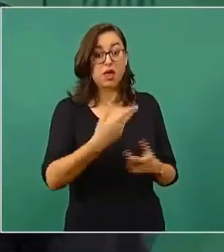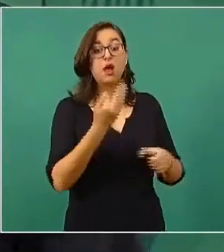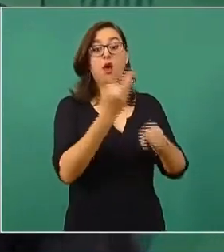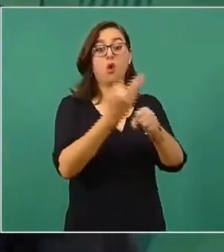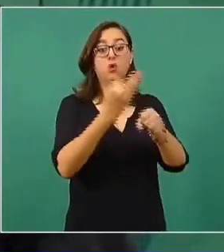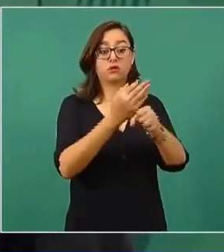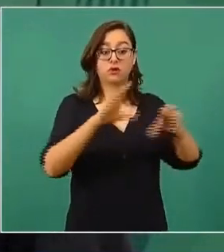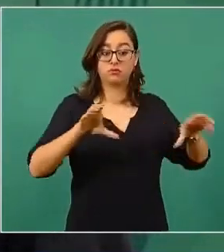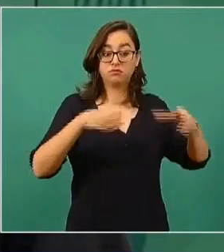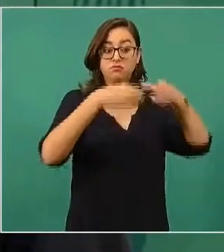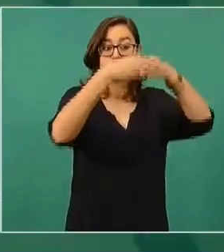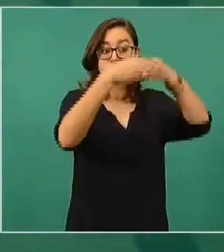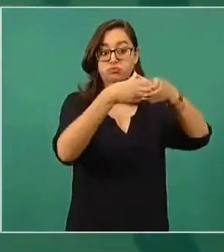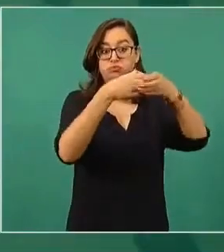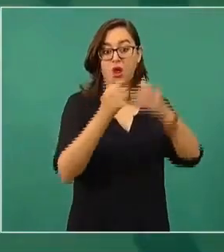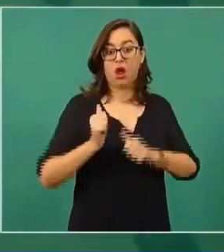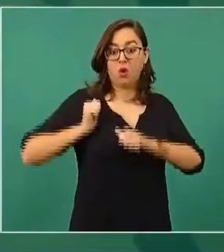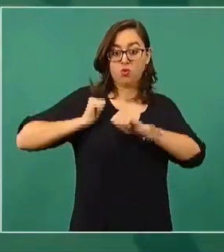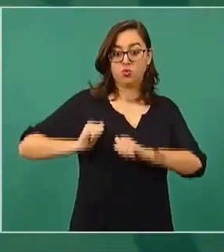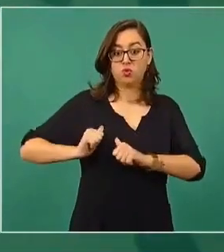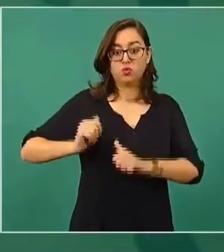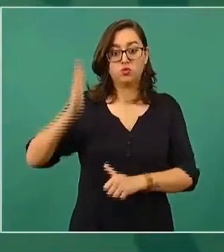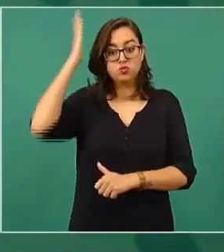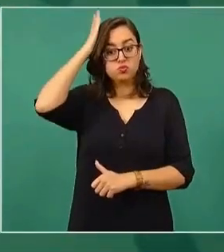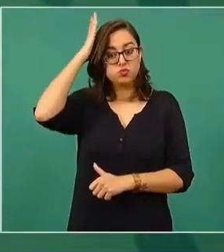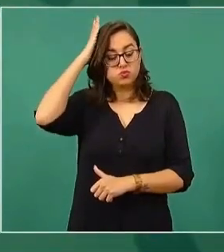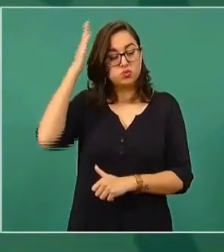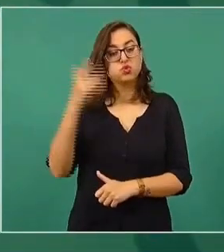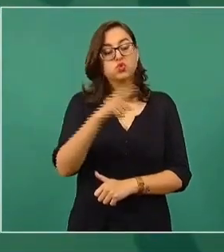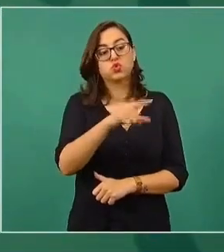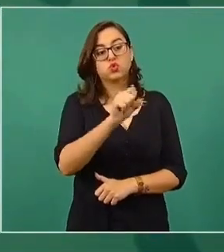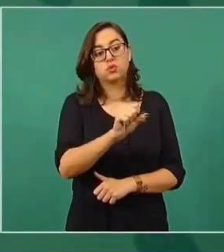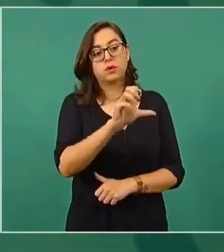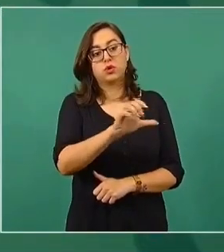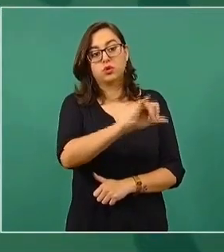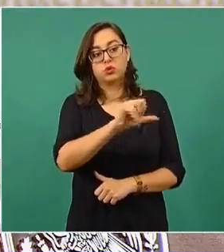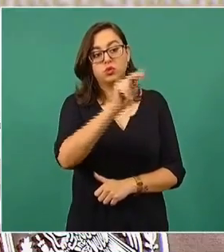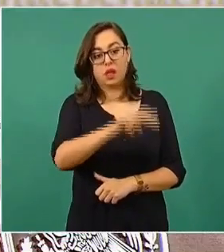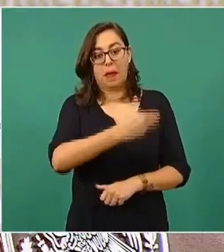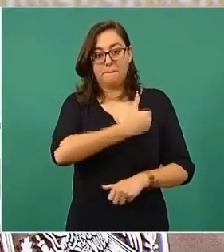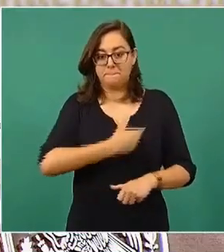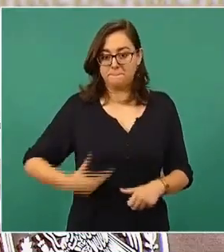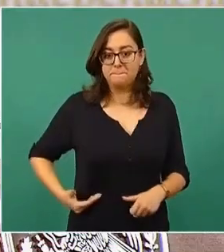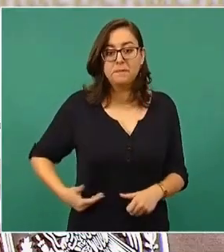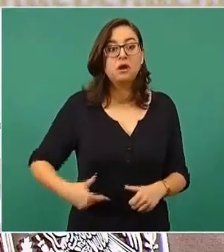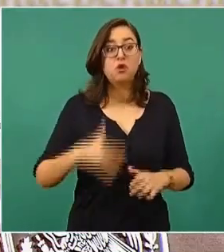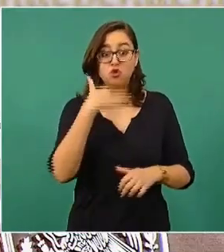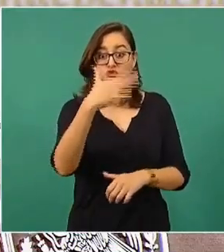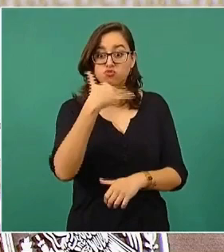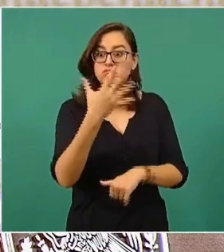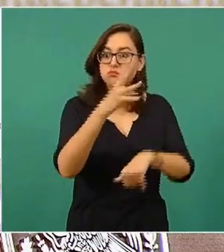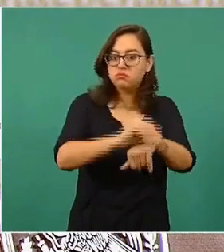el presidente es un hombre honrado, íntegro,